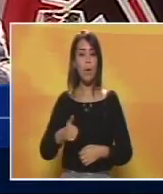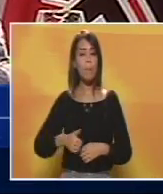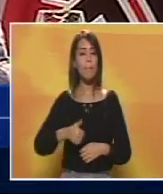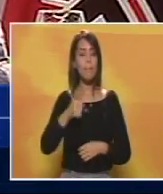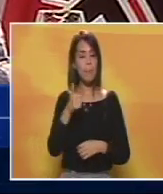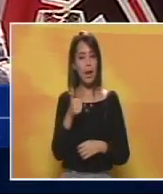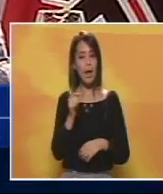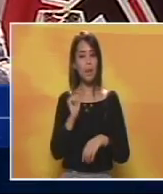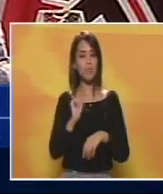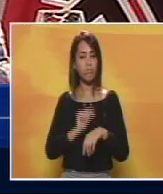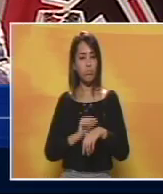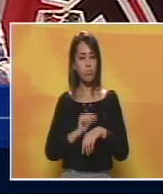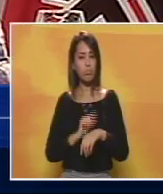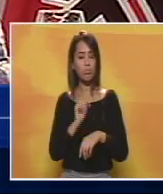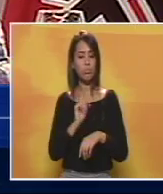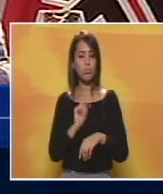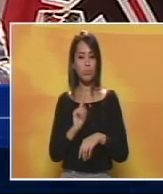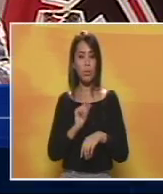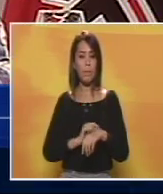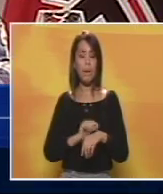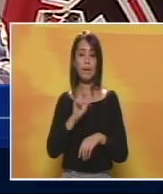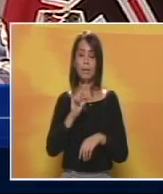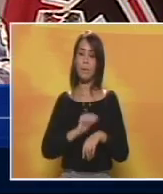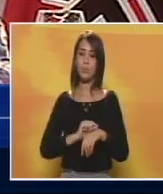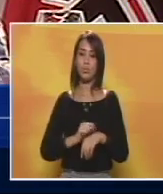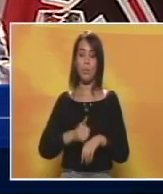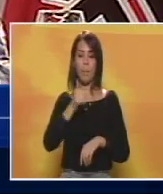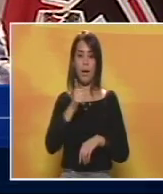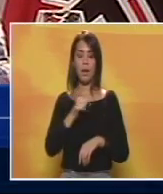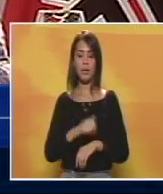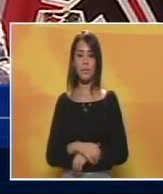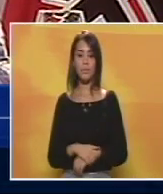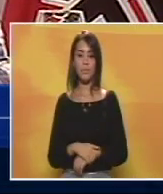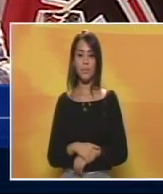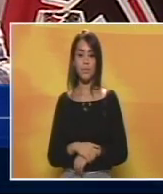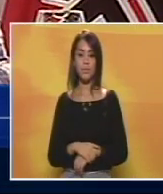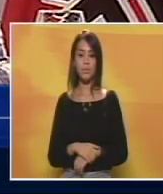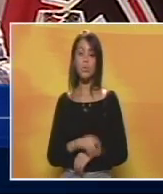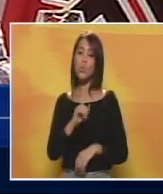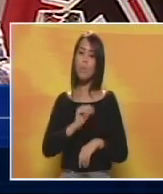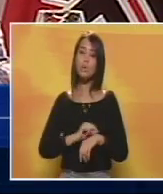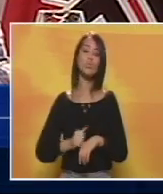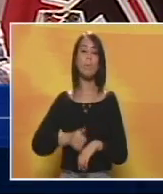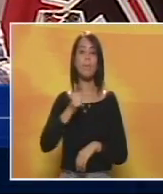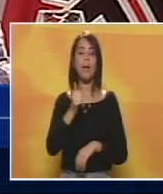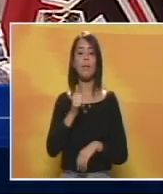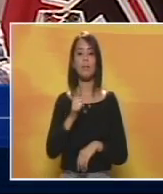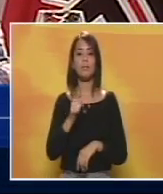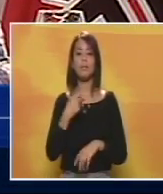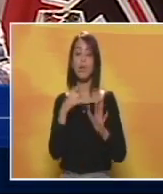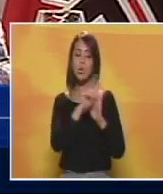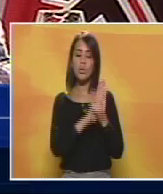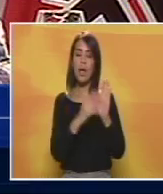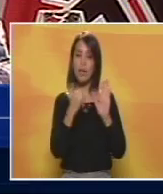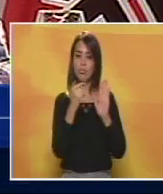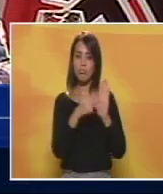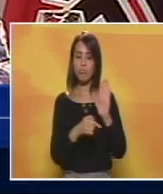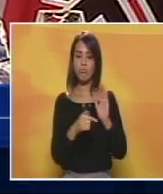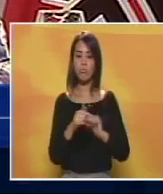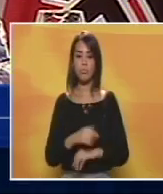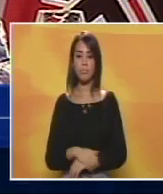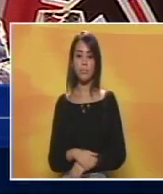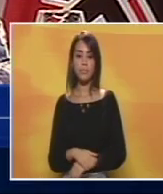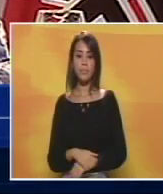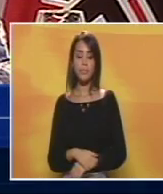aumentamos 1 minuto de los 3 minutos tradicionales que siempre se han establecido en la norma.